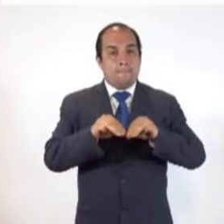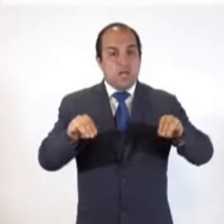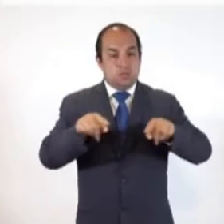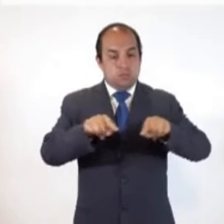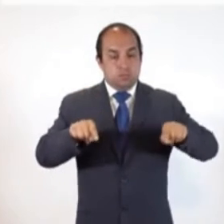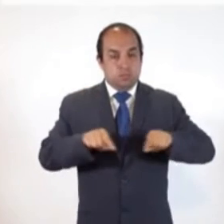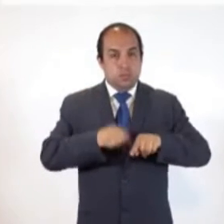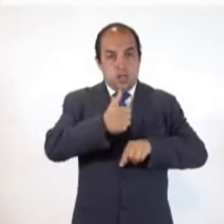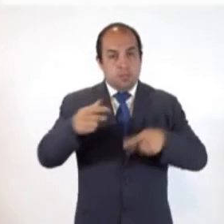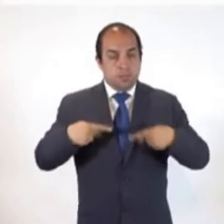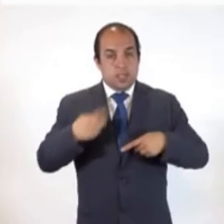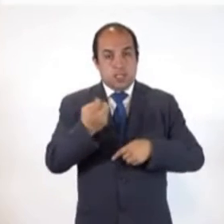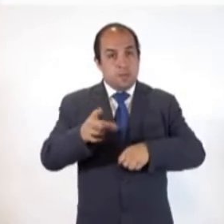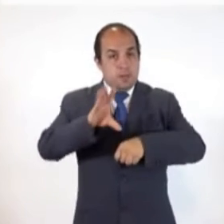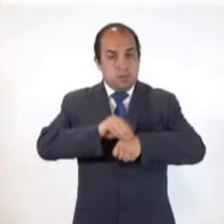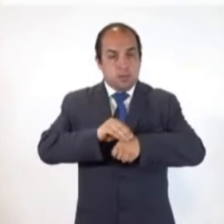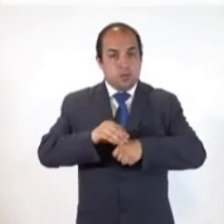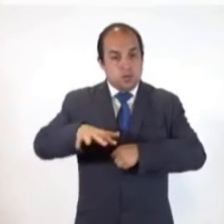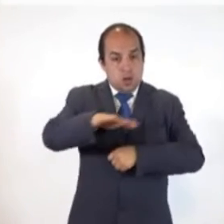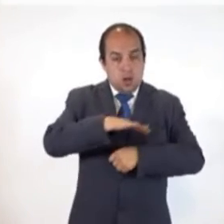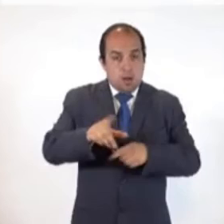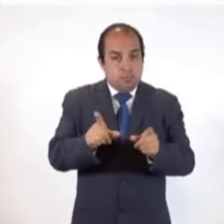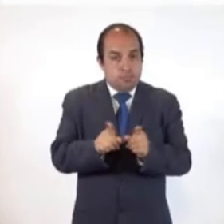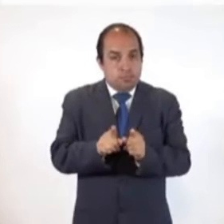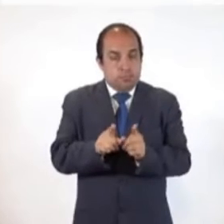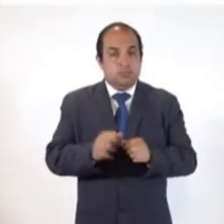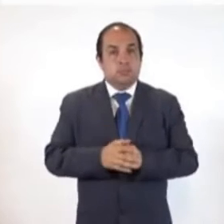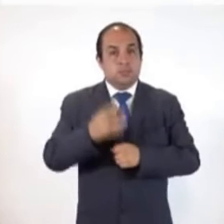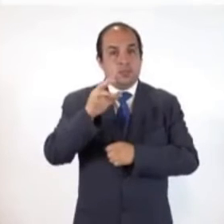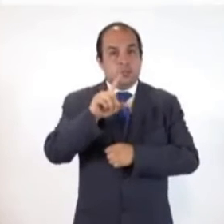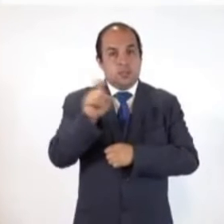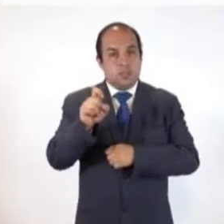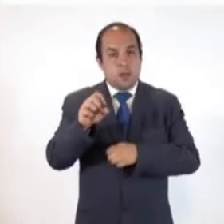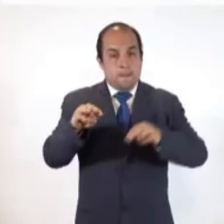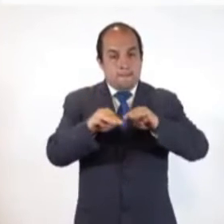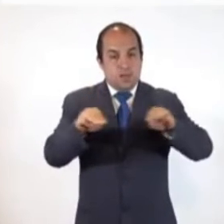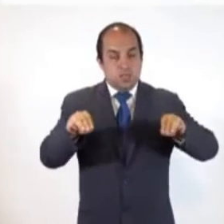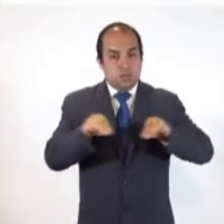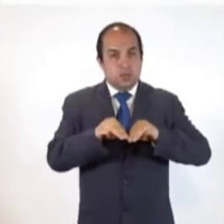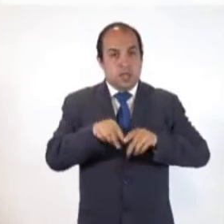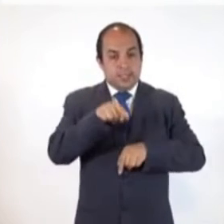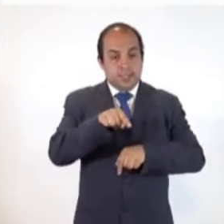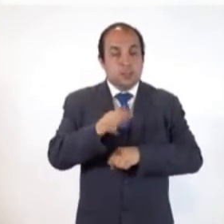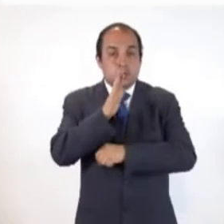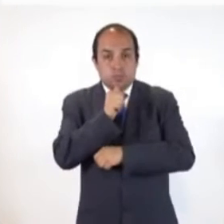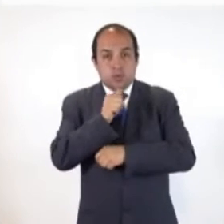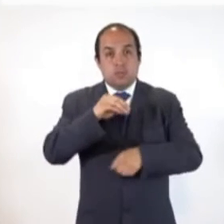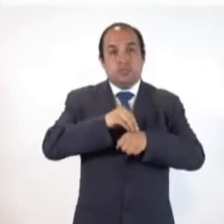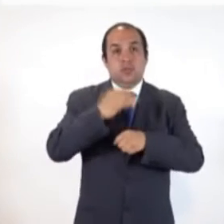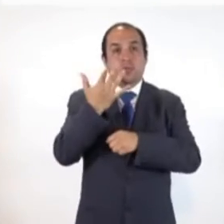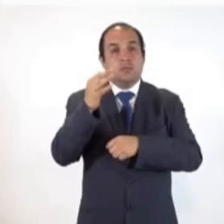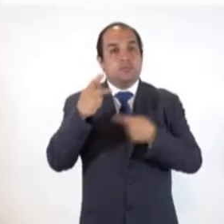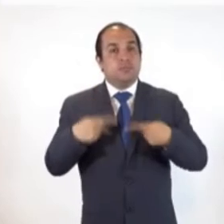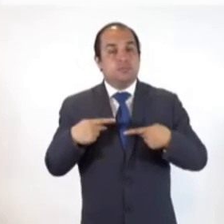que permite es, si tú tienes un espacio muy pequeño, digamos de 100 metros cuadrados, pues ahí evidentemente no podrías meter 50 personas